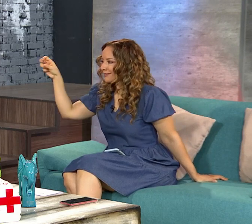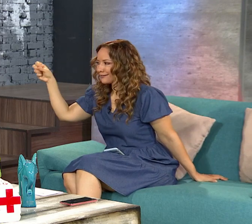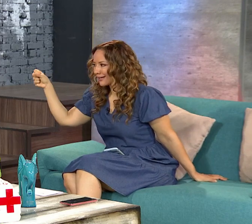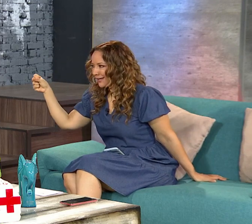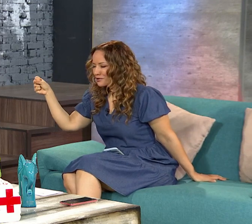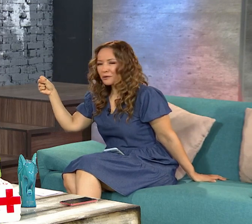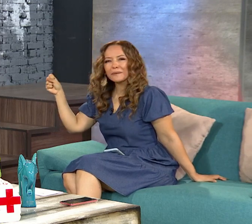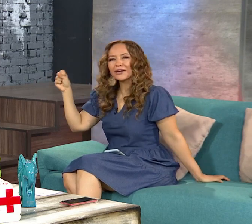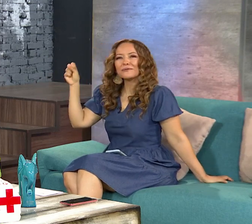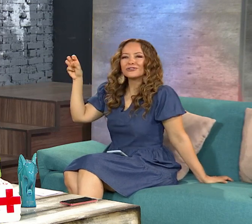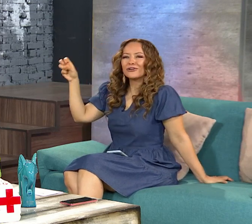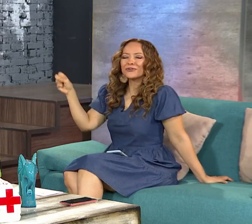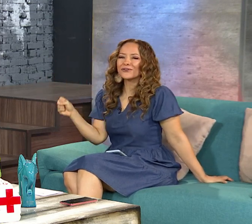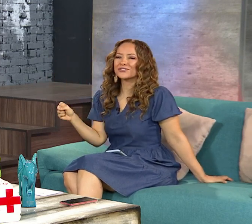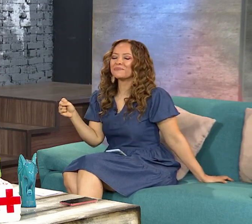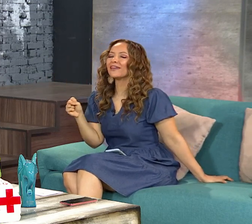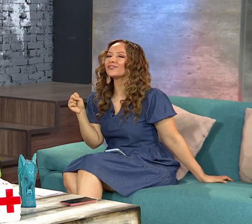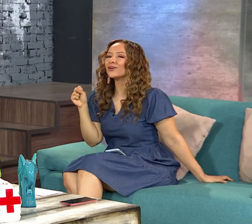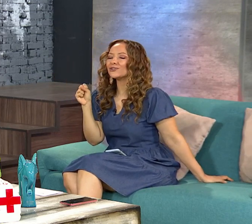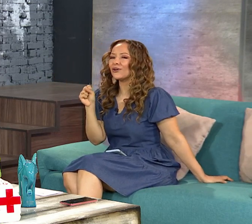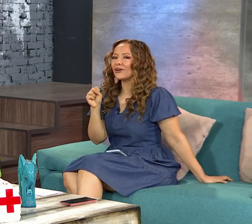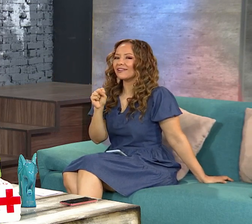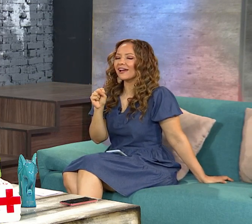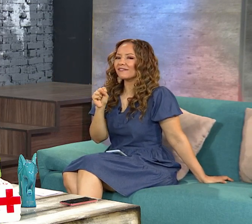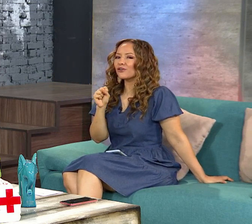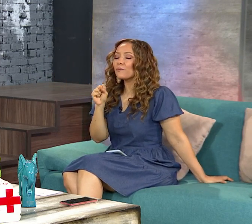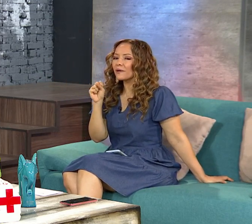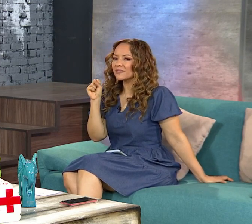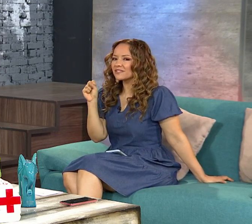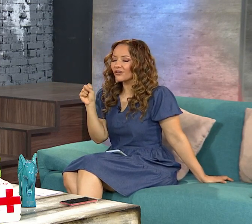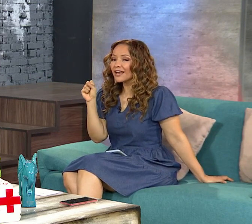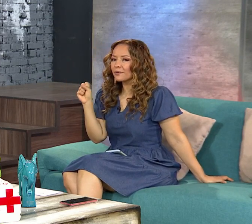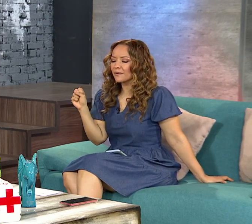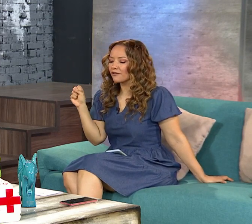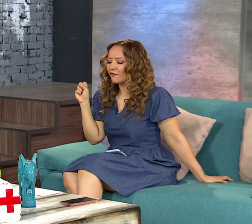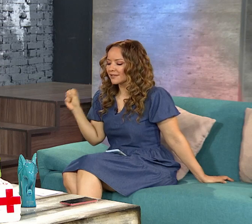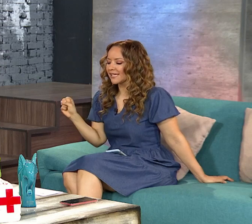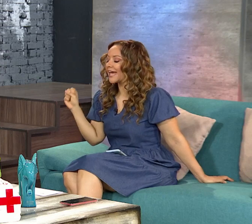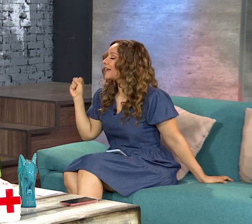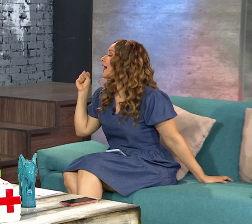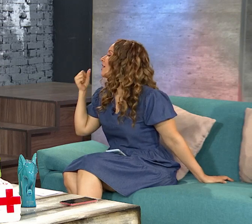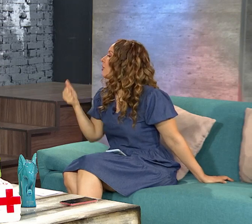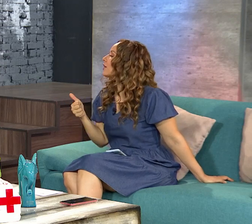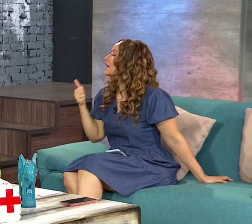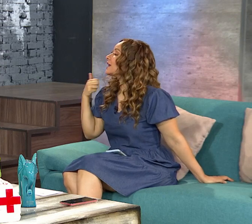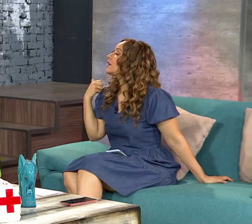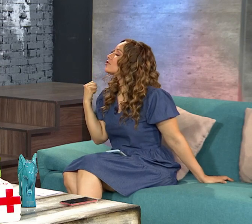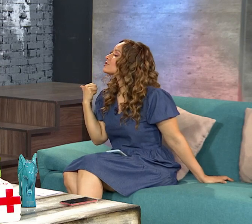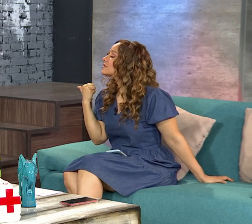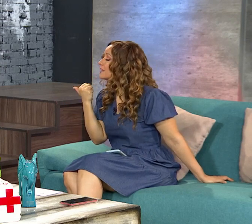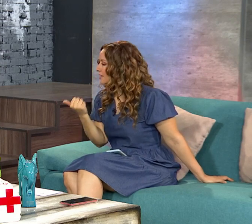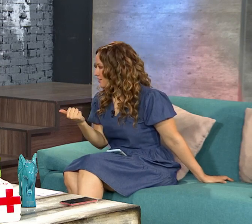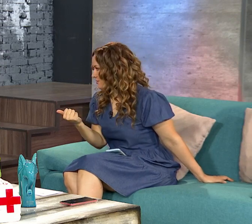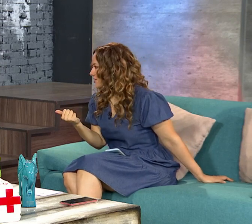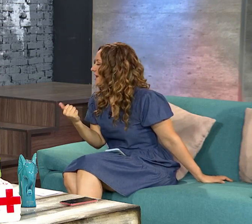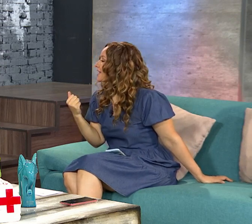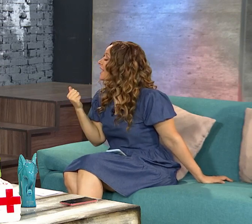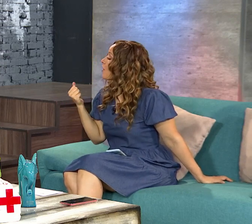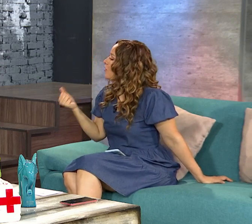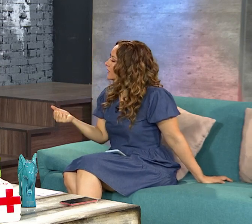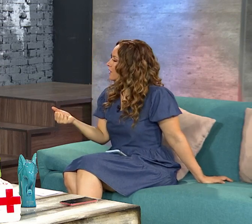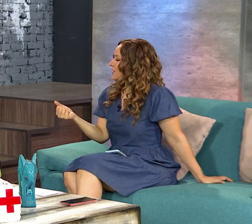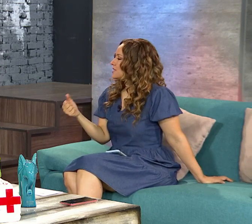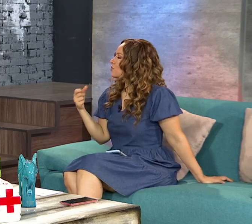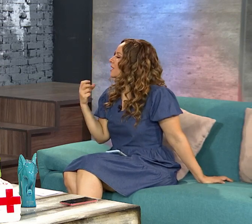quiero tratar de absorber como todo tu conocimiento y todo lo que tenga que ver con prevención en la primera infancia, el calor y los niños.